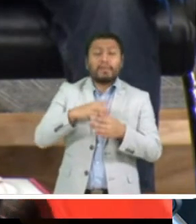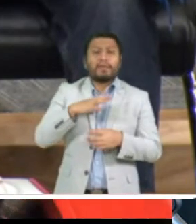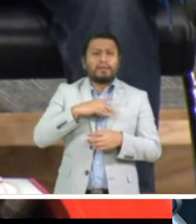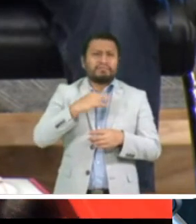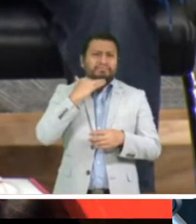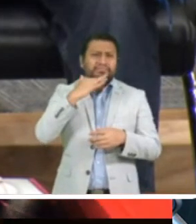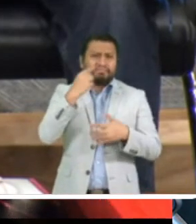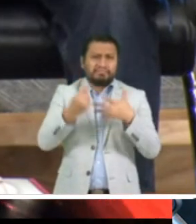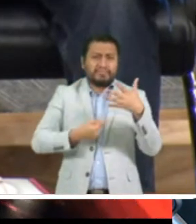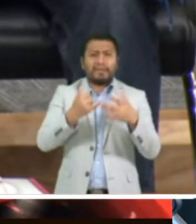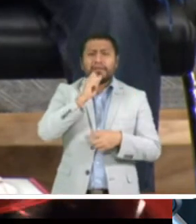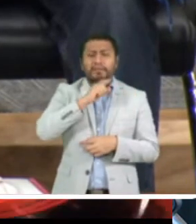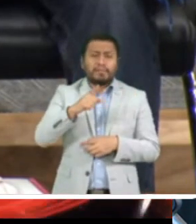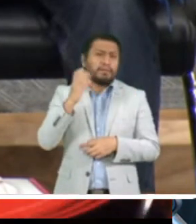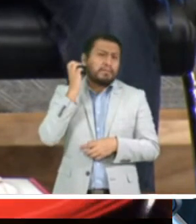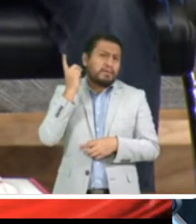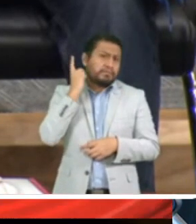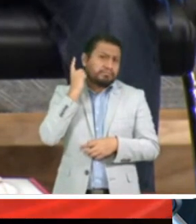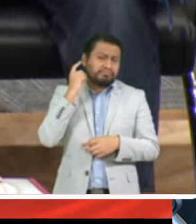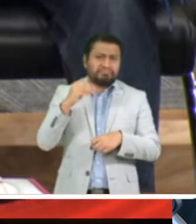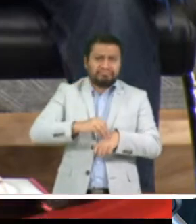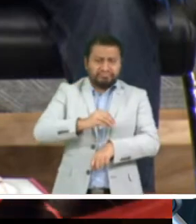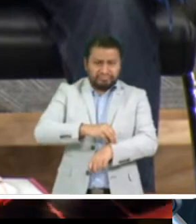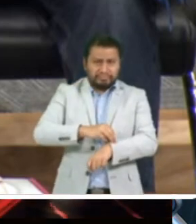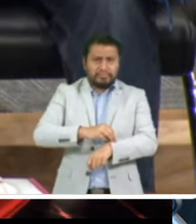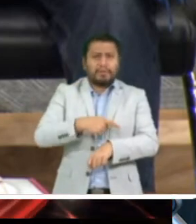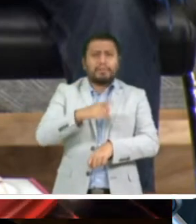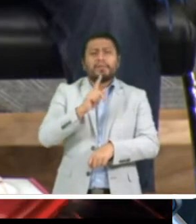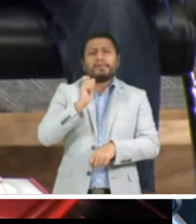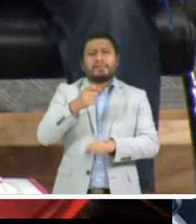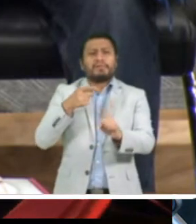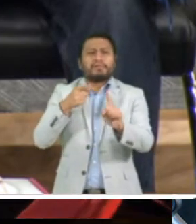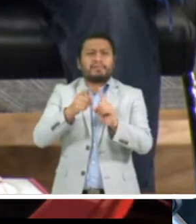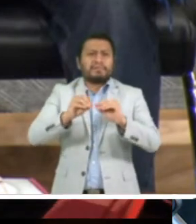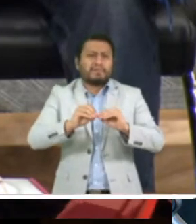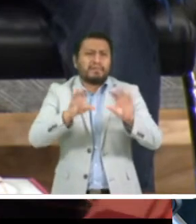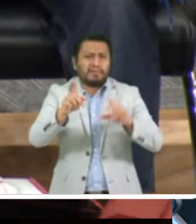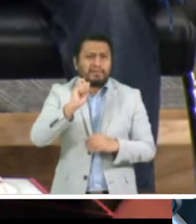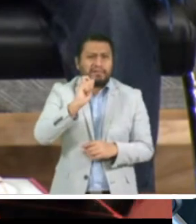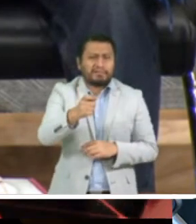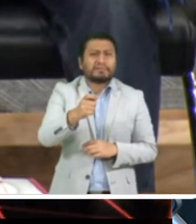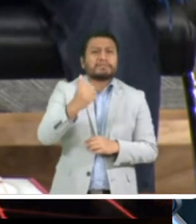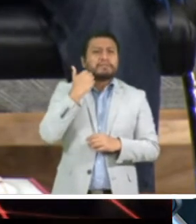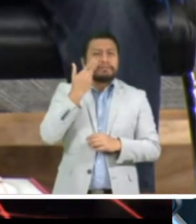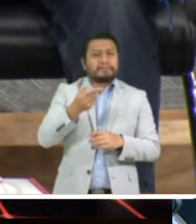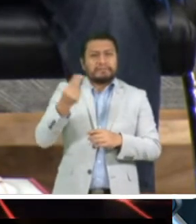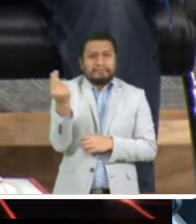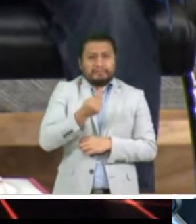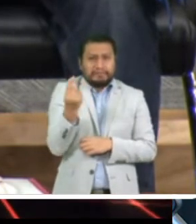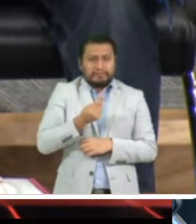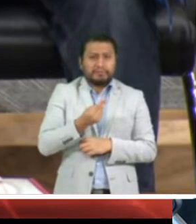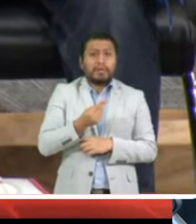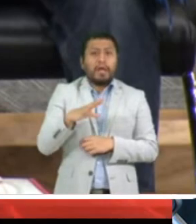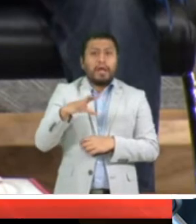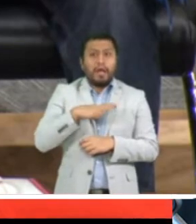mandato. Tienes que dedicarle un momento a la democracia. Es muy importante que hoy emitas tu